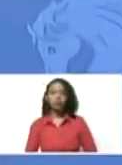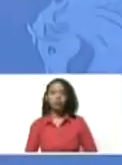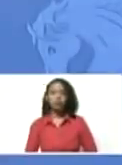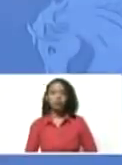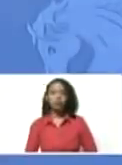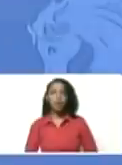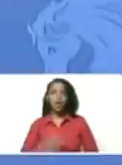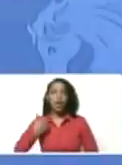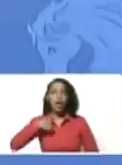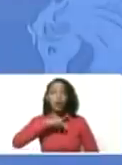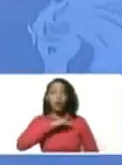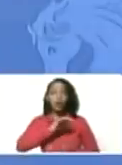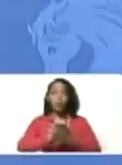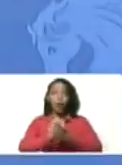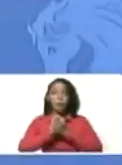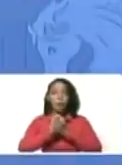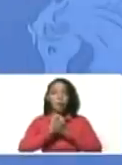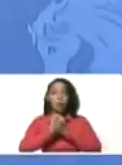A nuestro amigo,